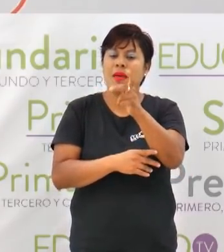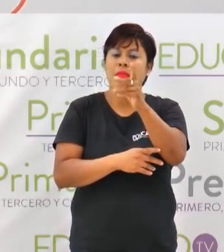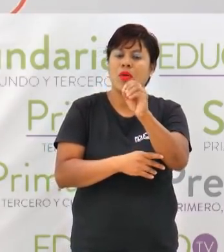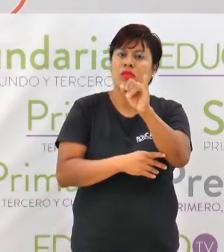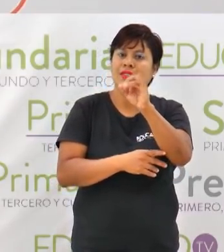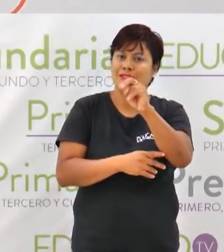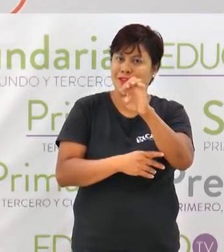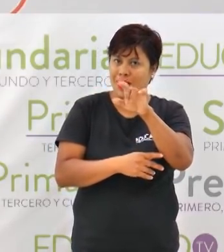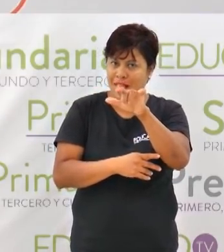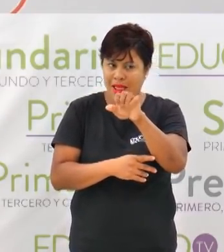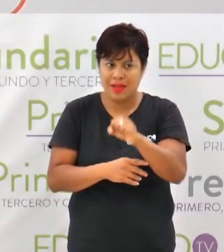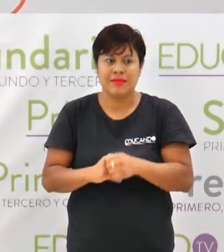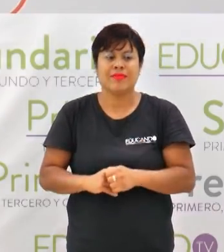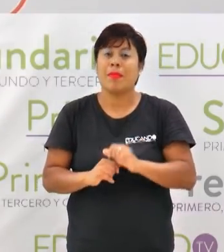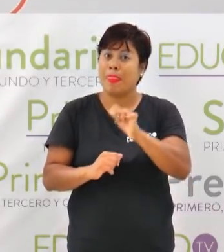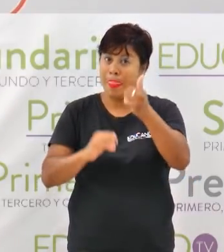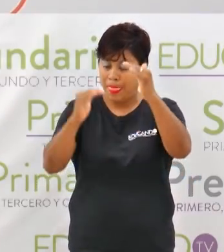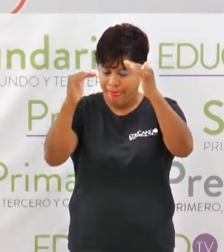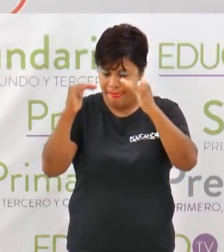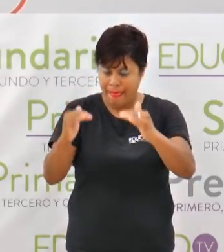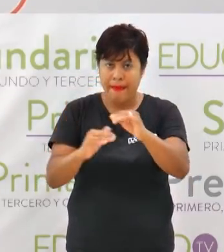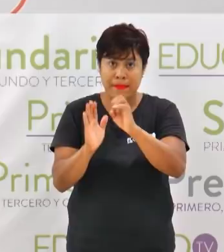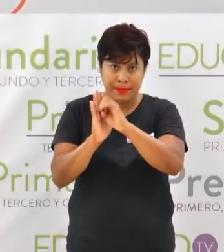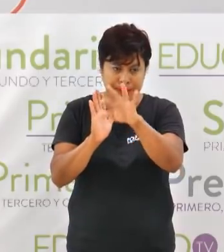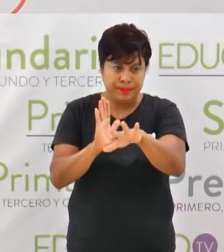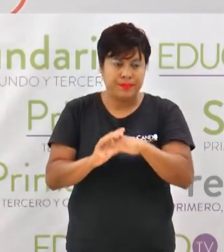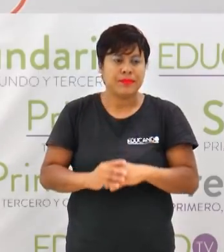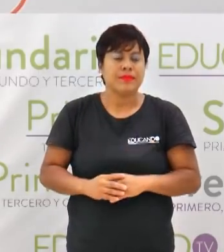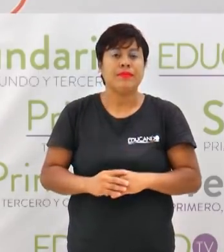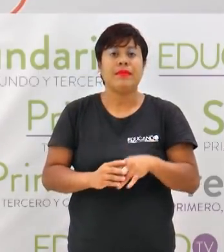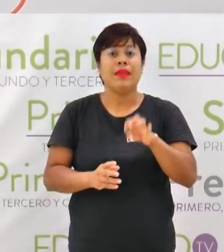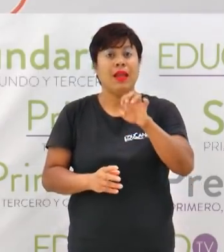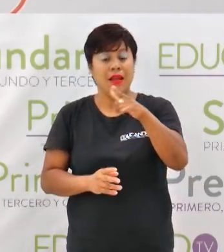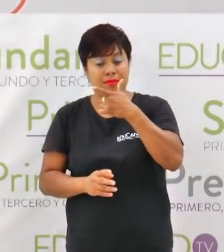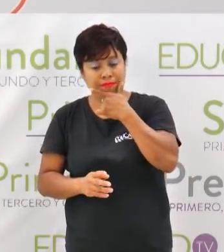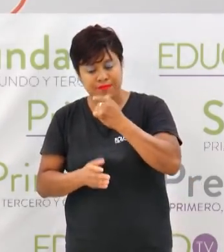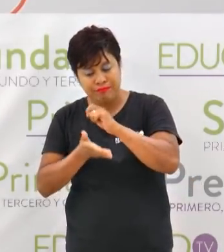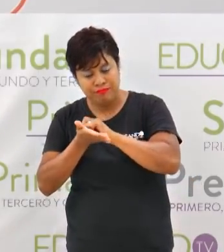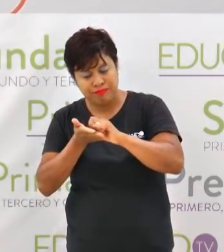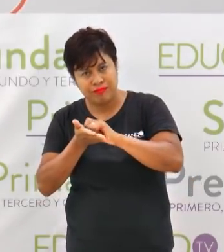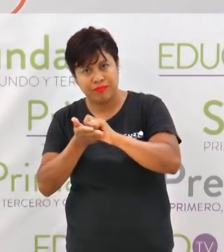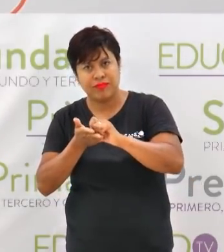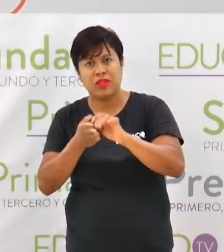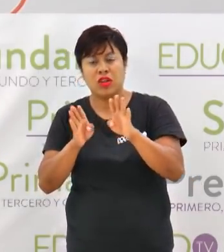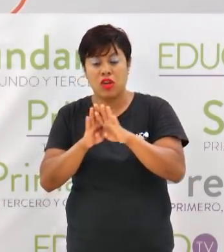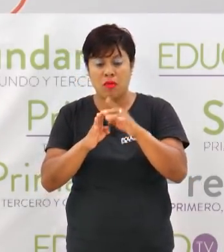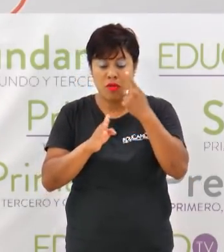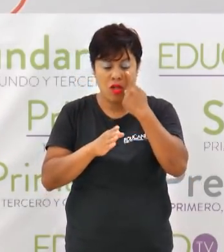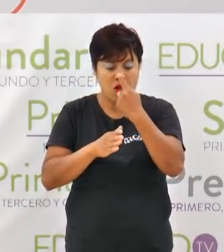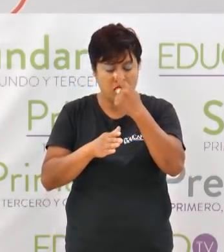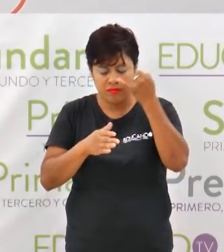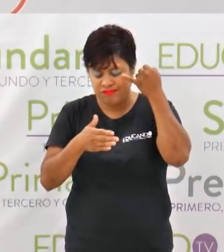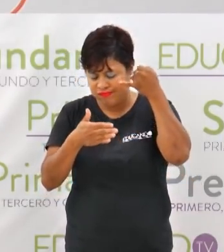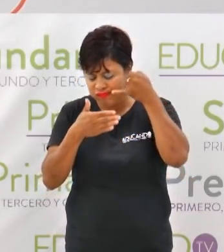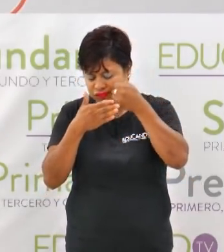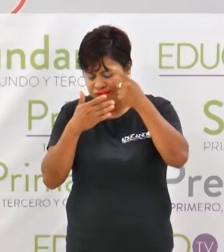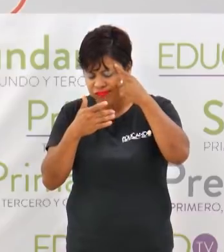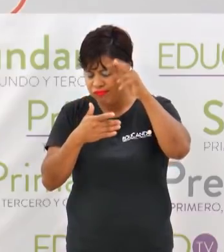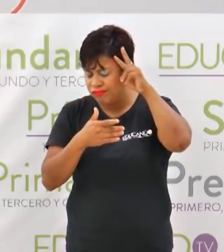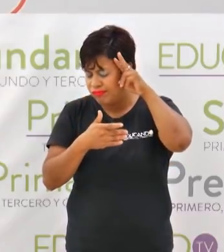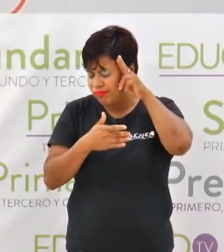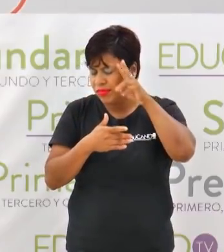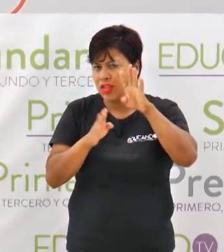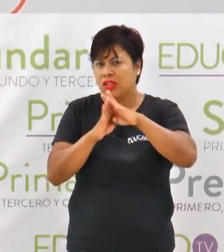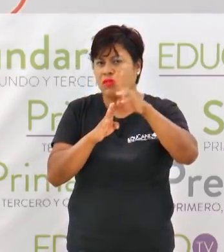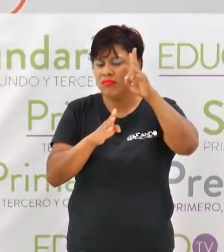frases preposicionales. Vamos con otro ejemplo. El escritor con ojos profundos